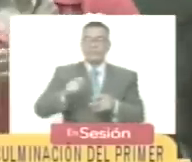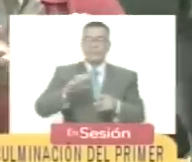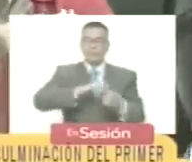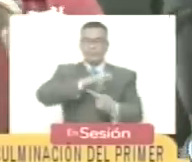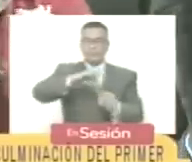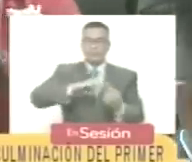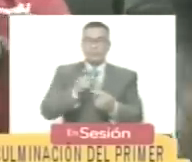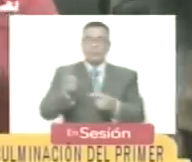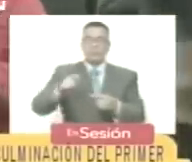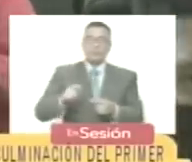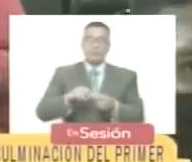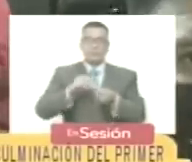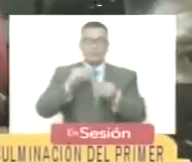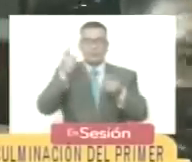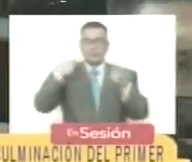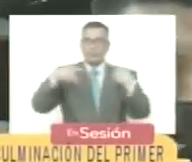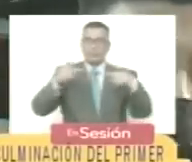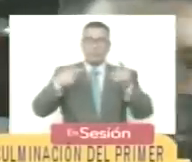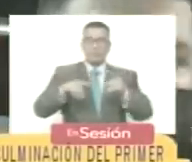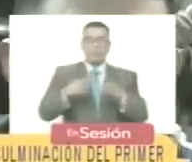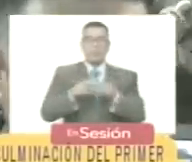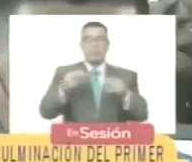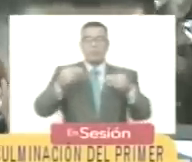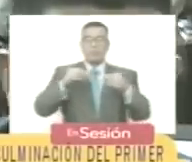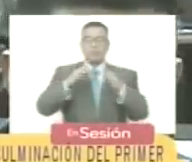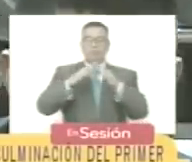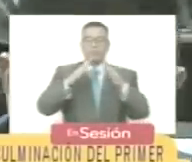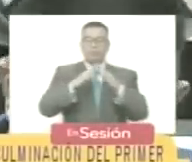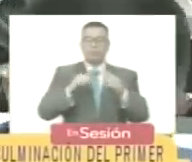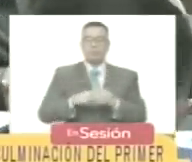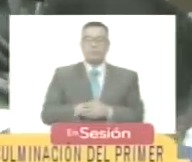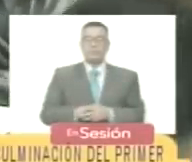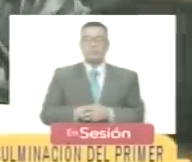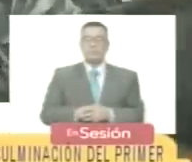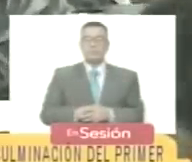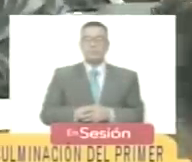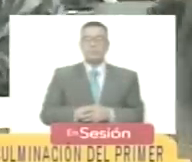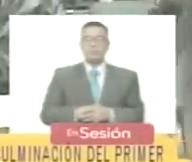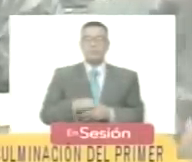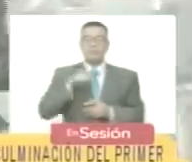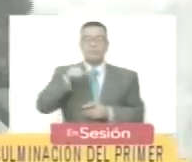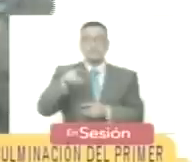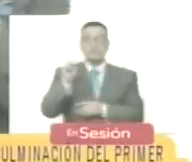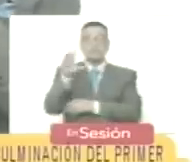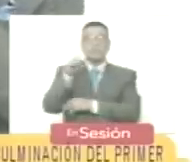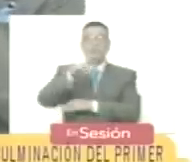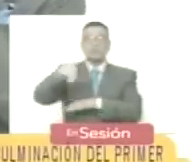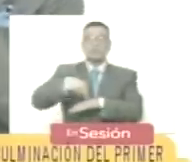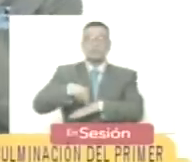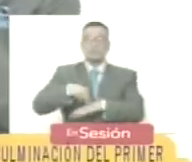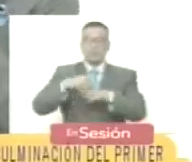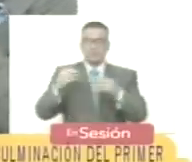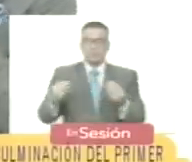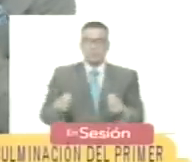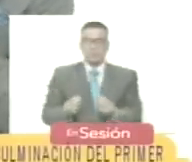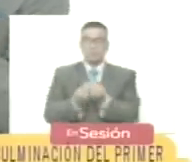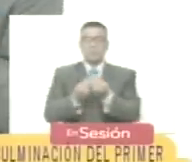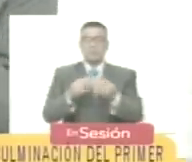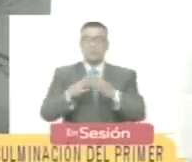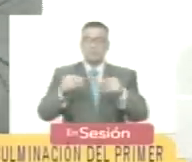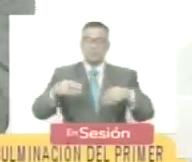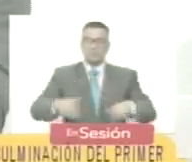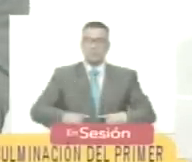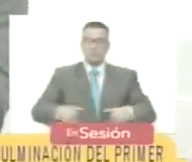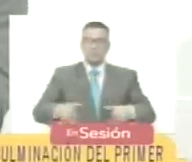cultura, para más recreación, para más vivienda. Y esta Asamblea Nacional ha acompañado los